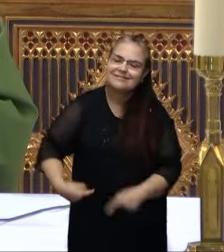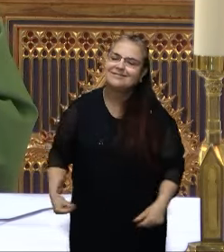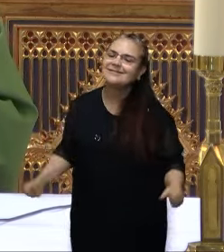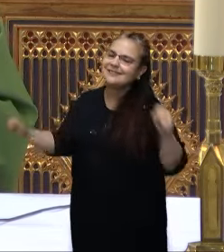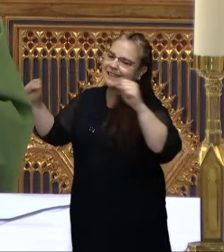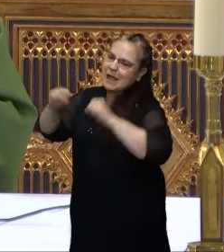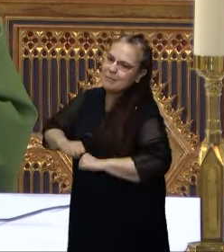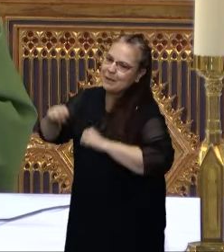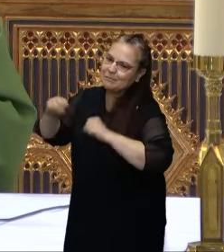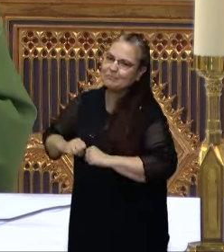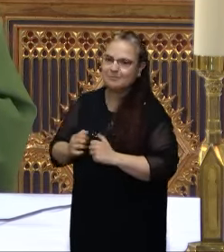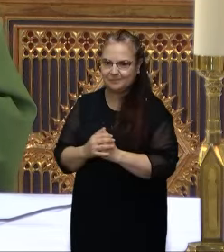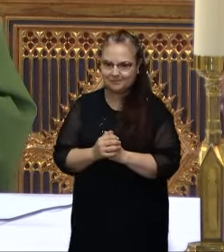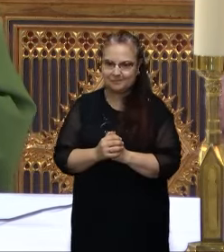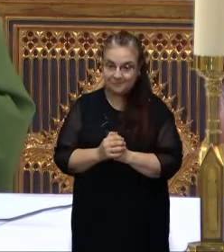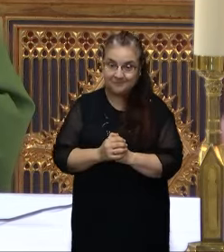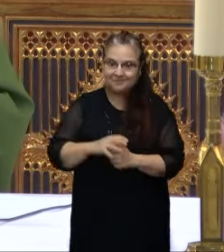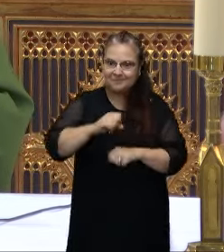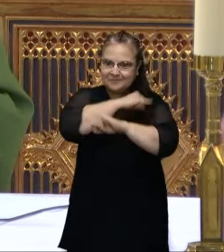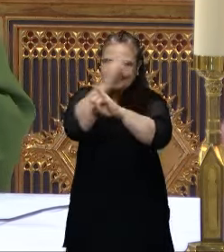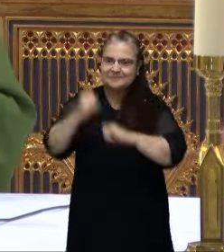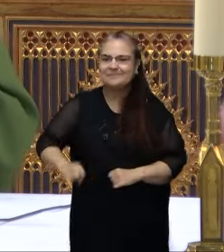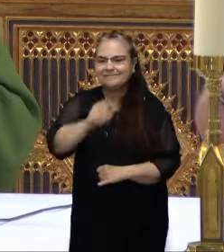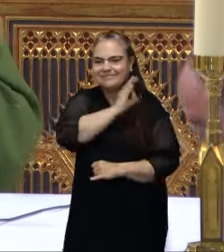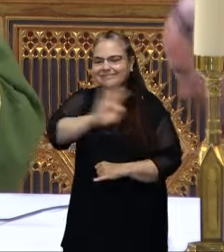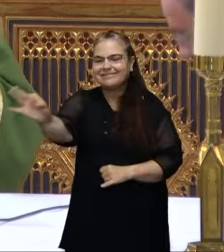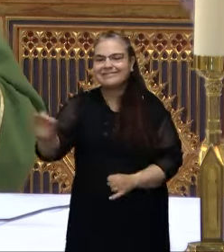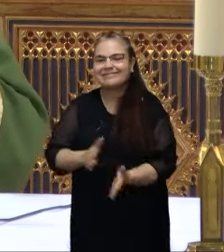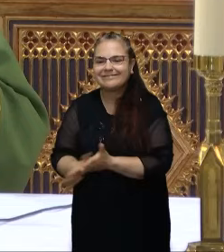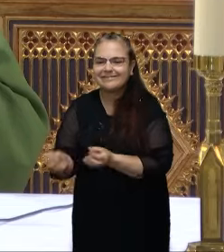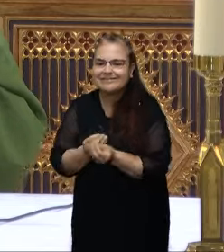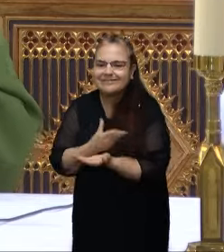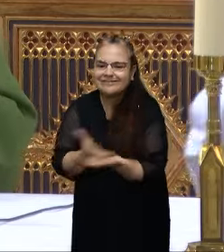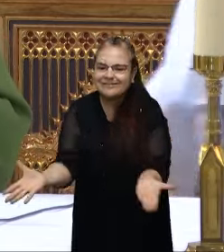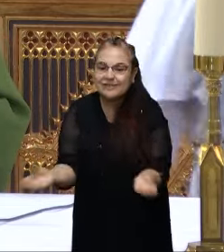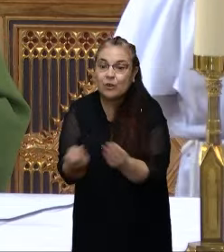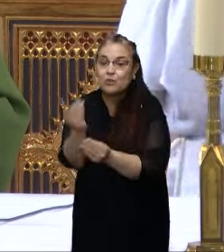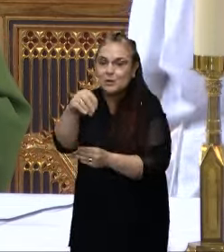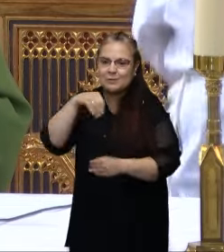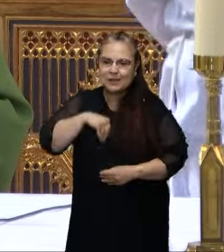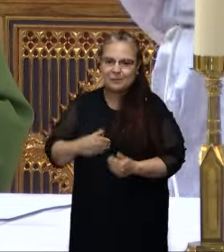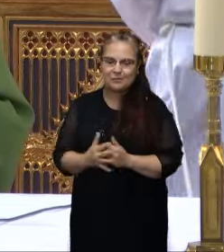siglos de los siglos. Que la paz del Señor esté siempre con vosotros.